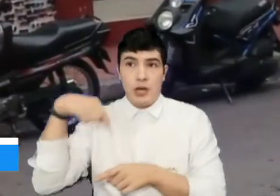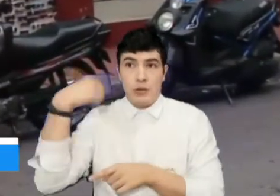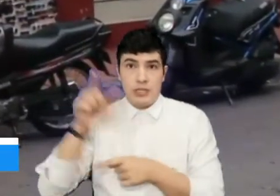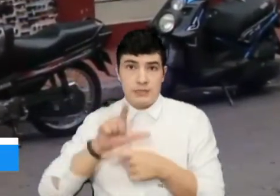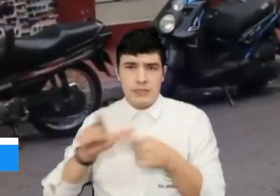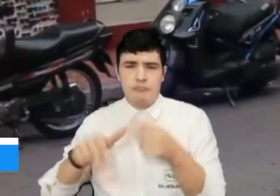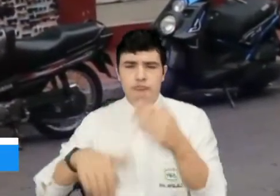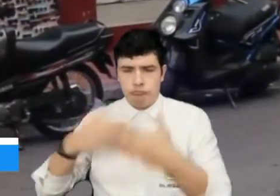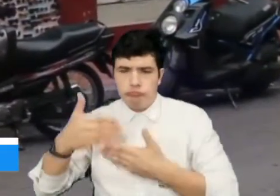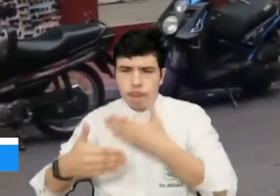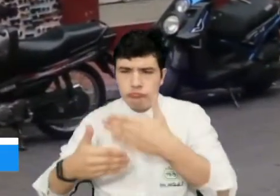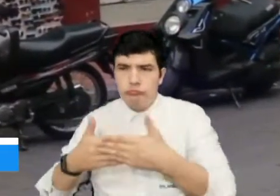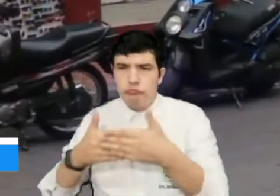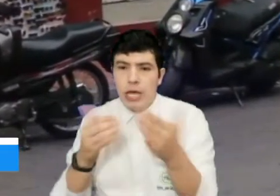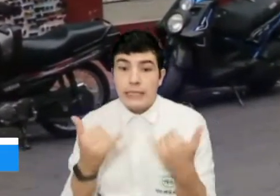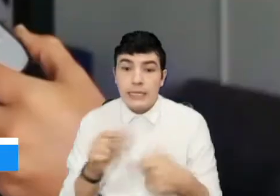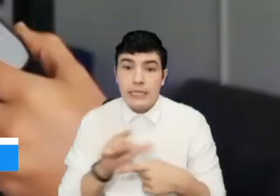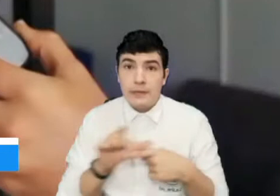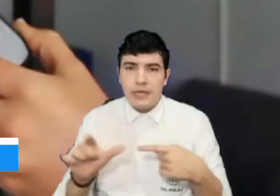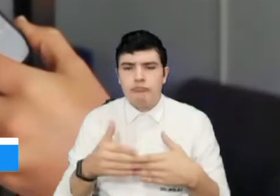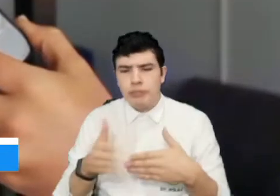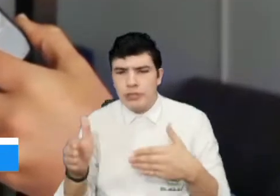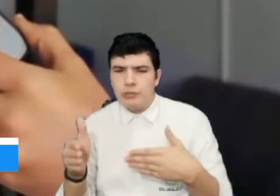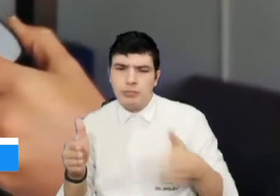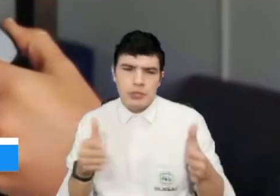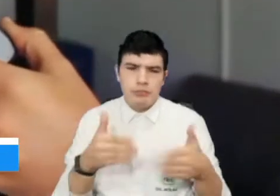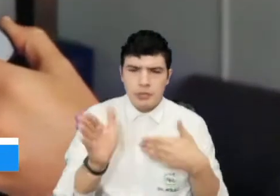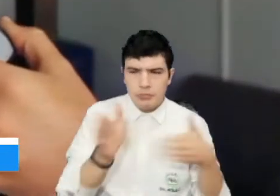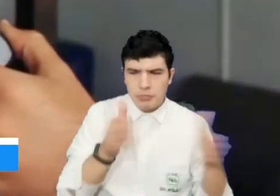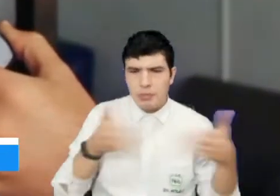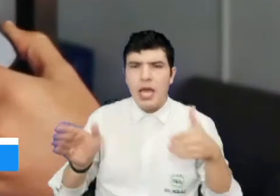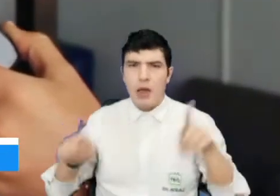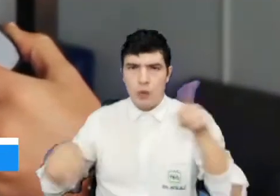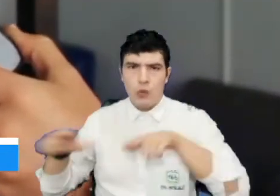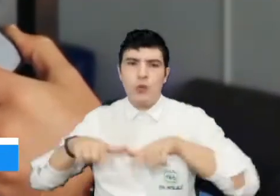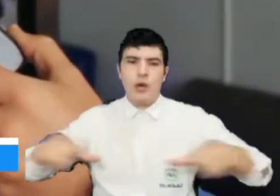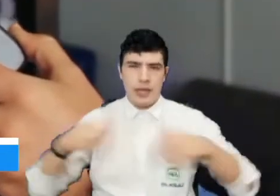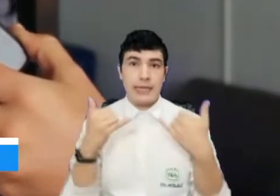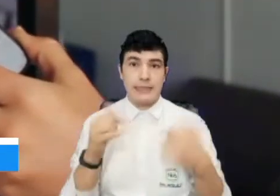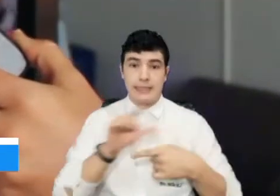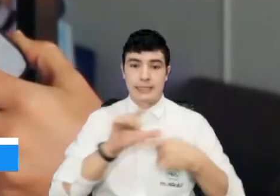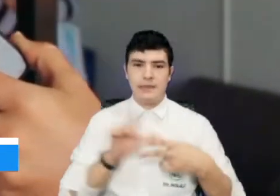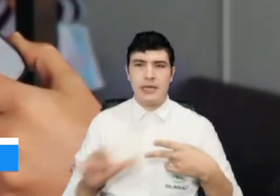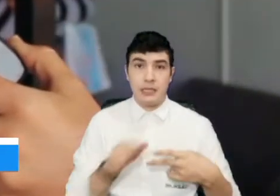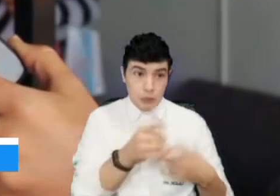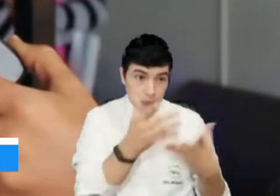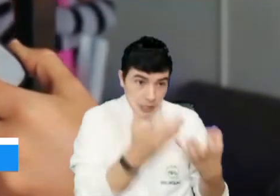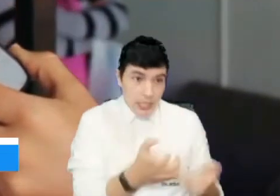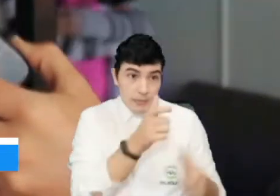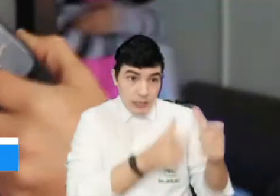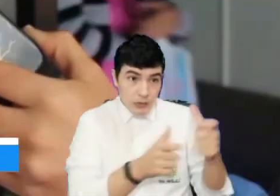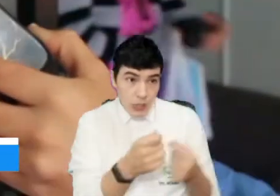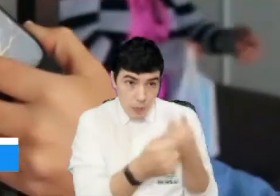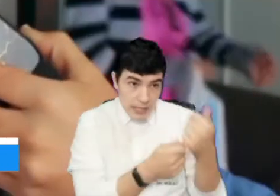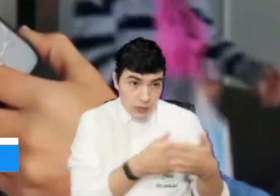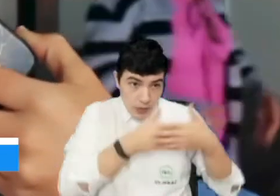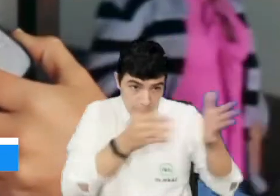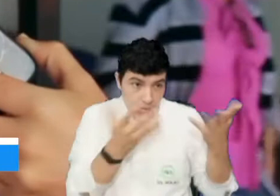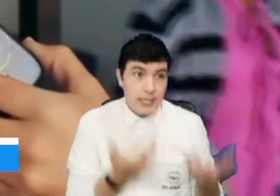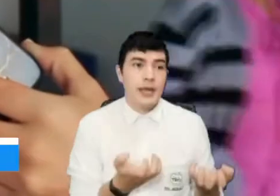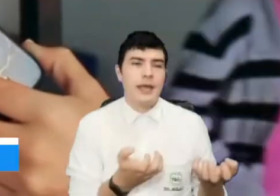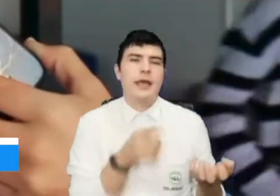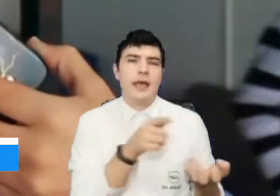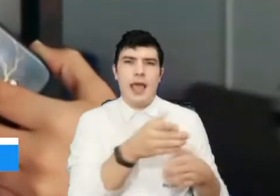durante esta semana en el municipio de Ocaña. El comerciante que quiera reabrir su negocio debe entrar a la página